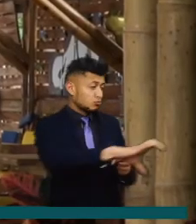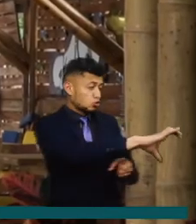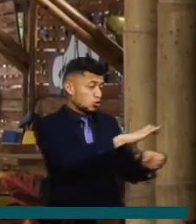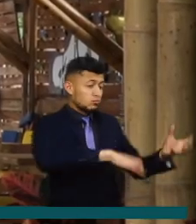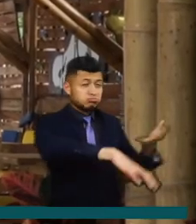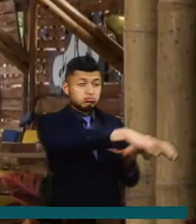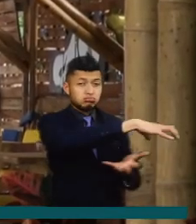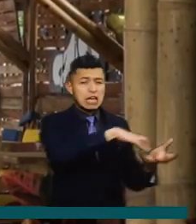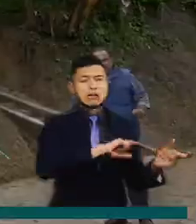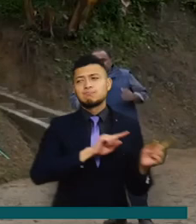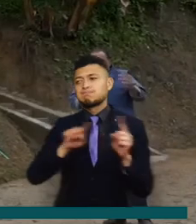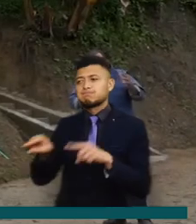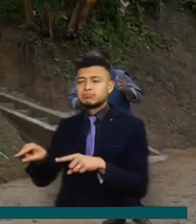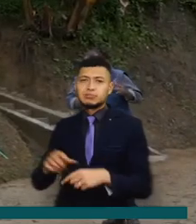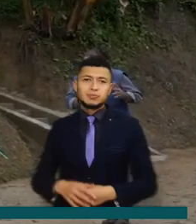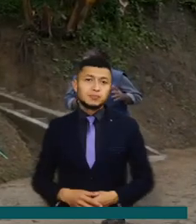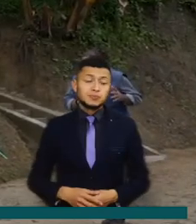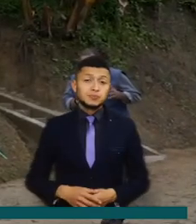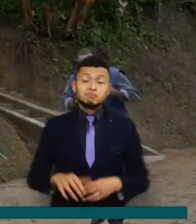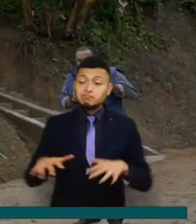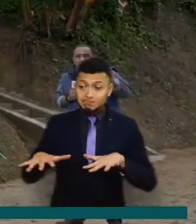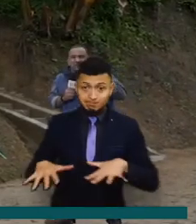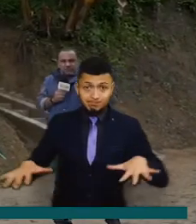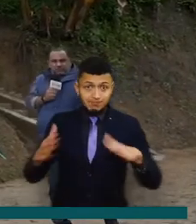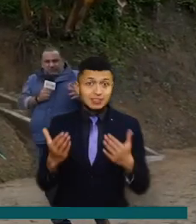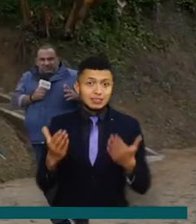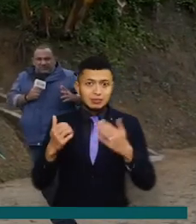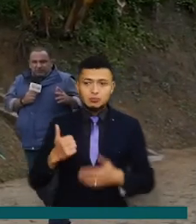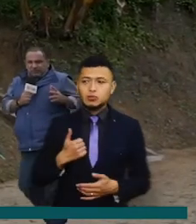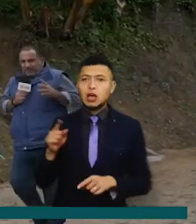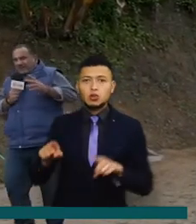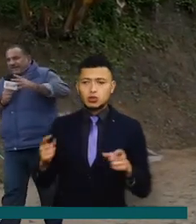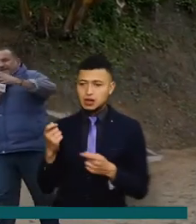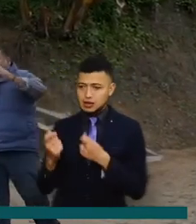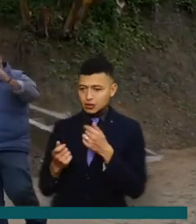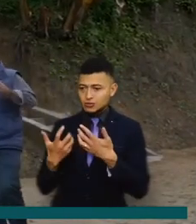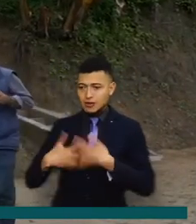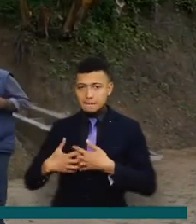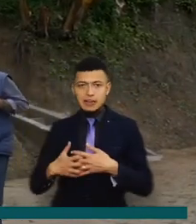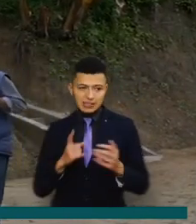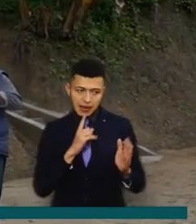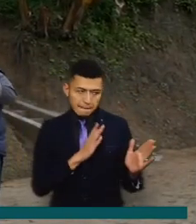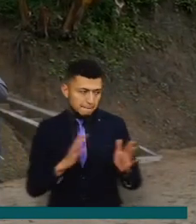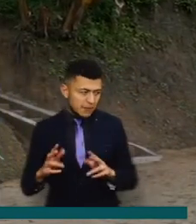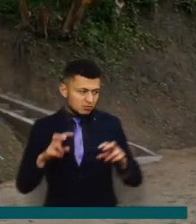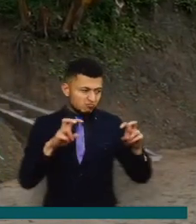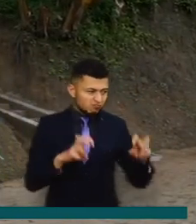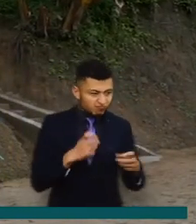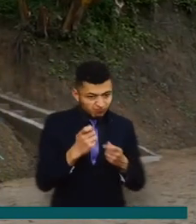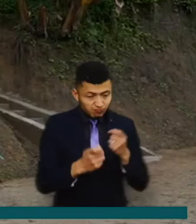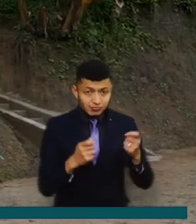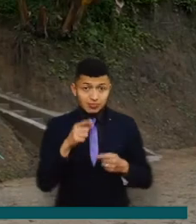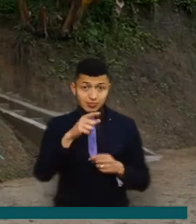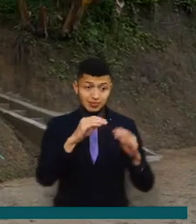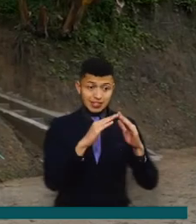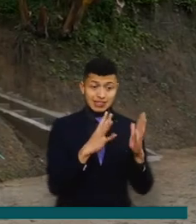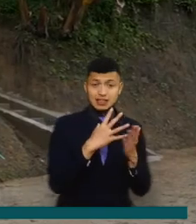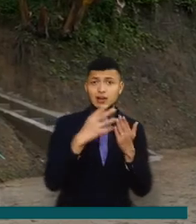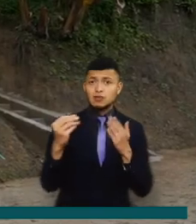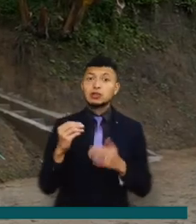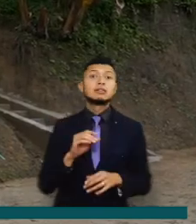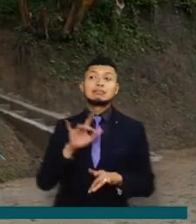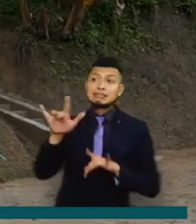de la civilización. Estos lugares también son aprovechados por empresarios para planear grandes negocios. Salga de casa y mientras